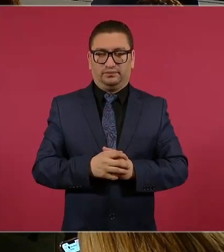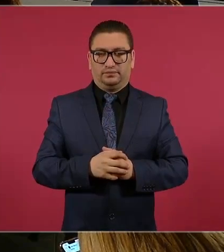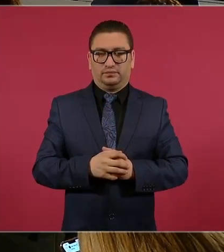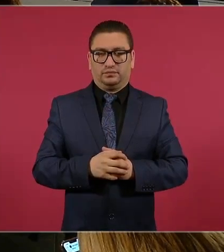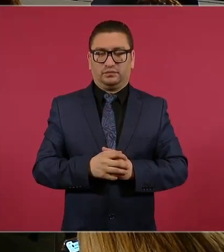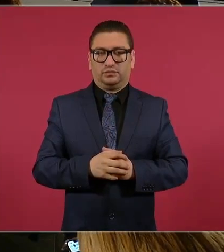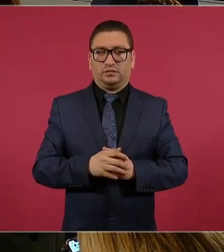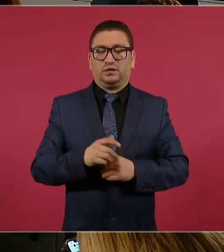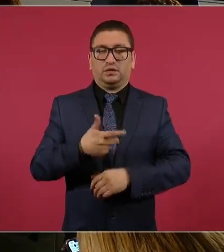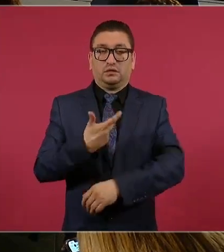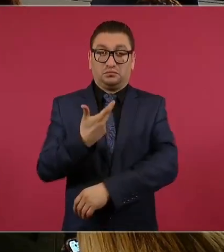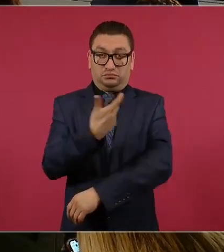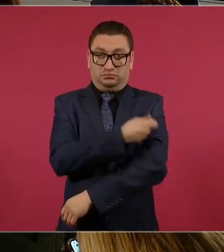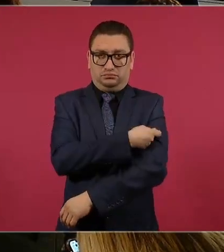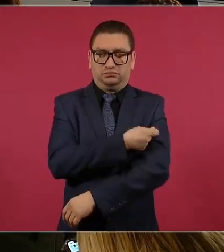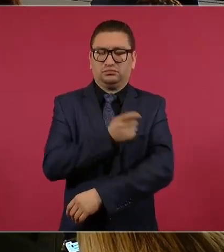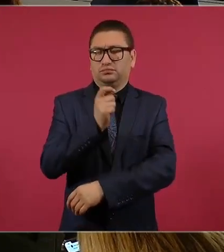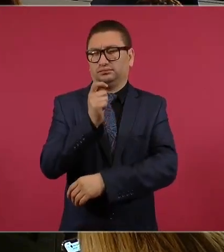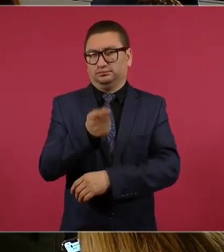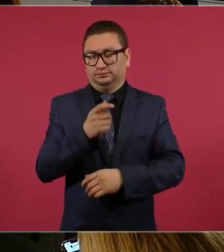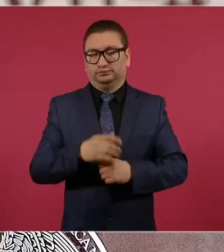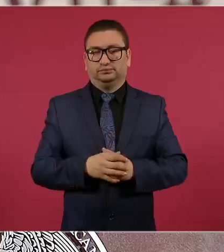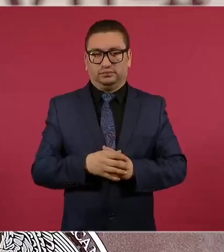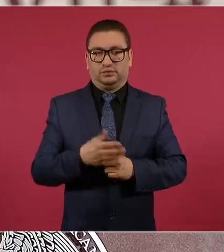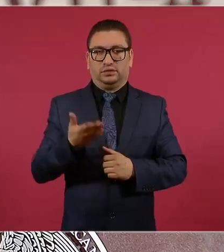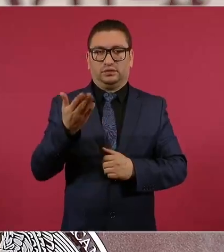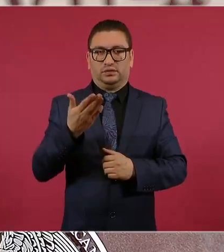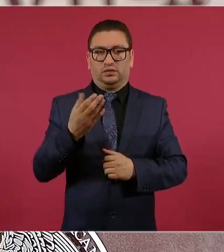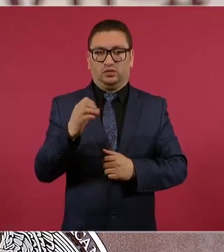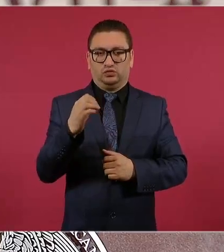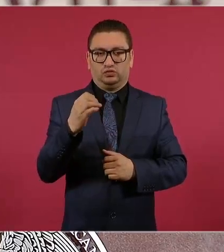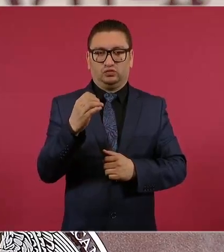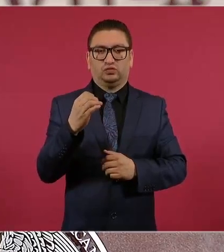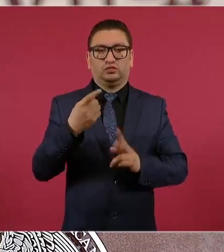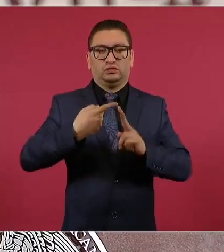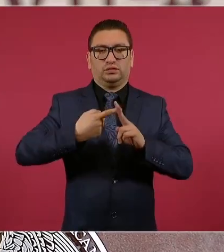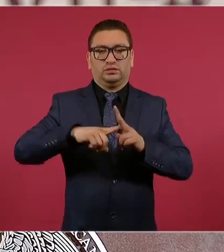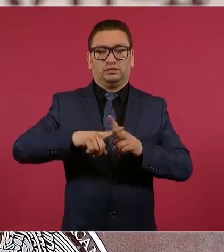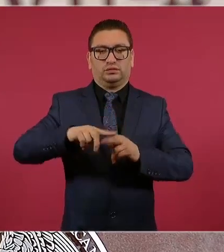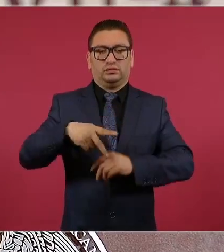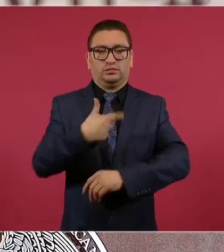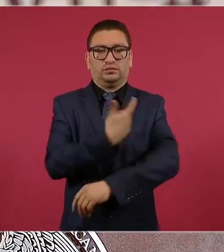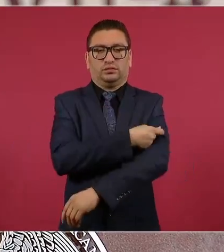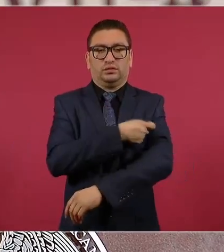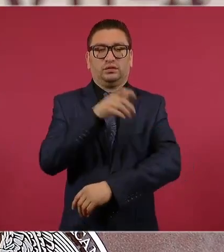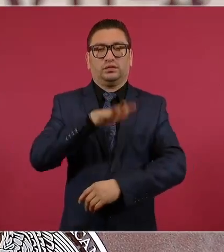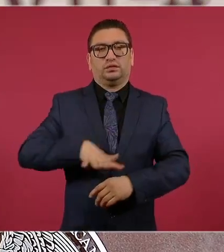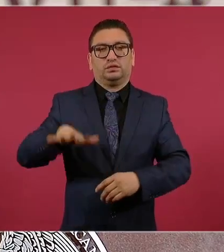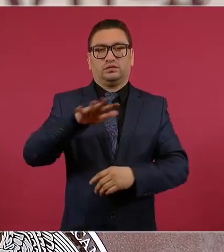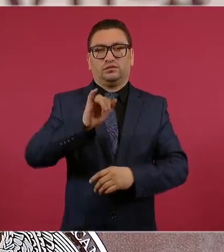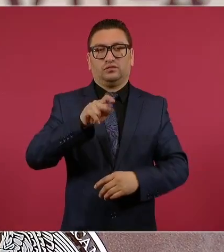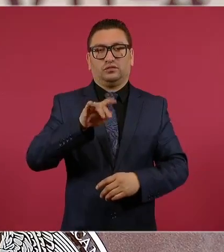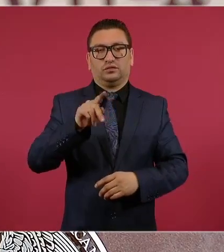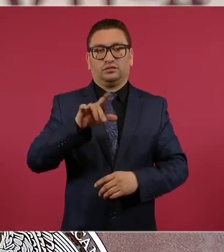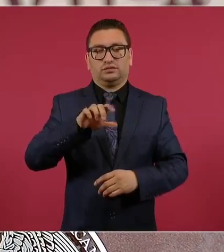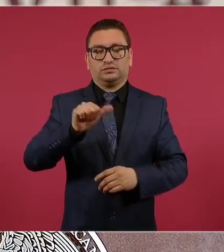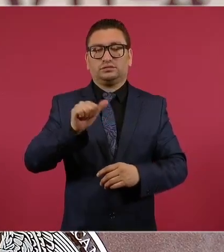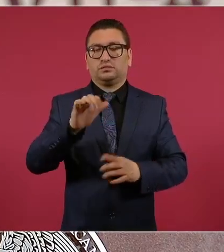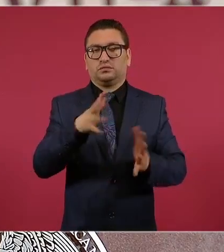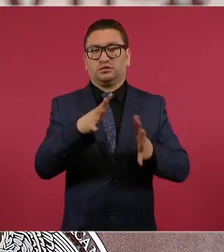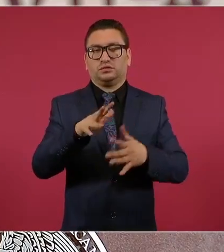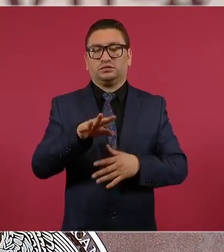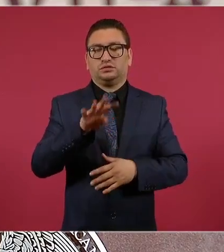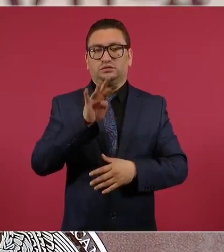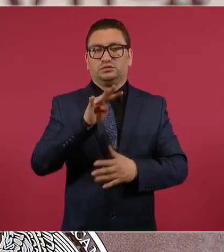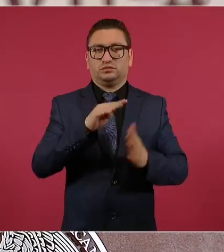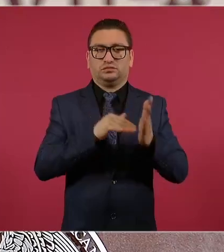En cuanto a la vacunación, desde octubre que se inició la vacunación de influenza, tenemos un total de